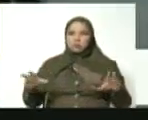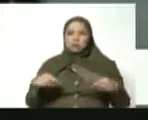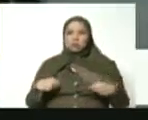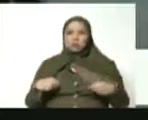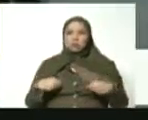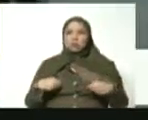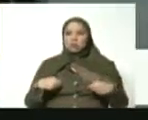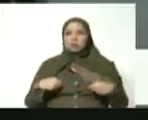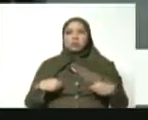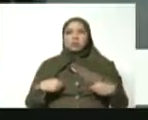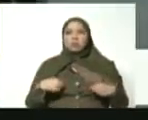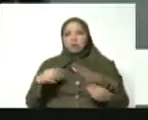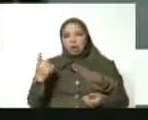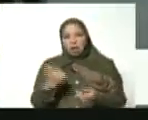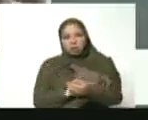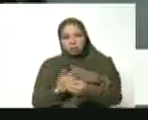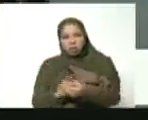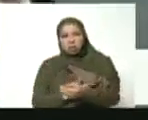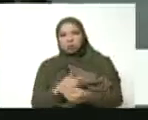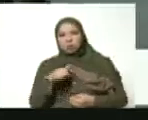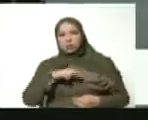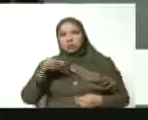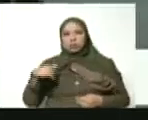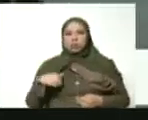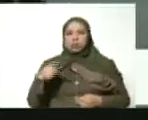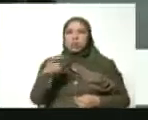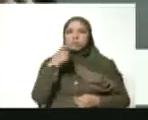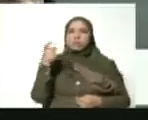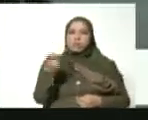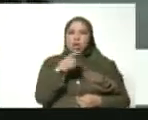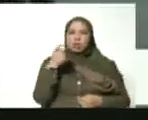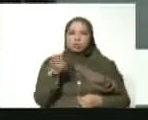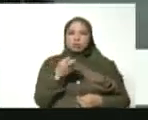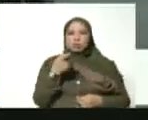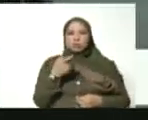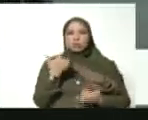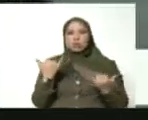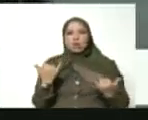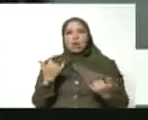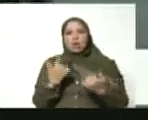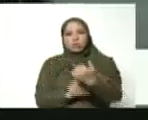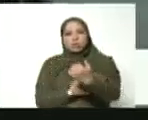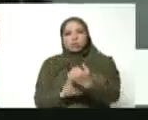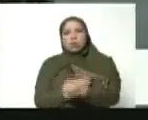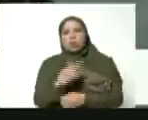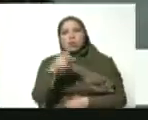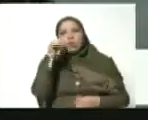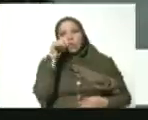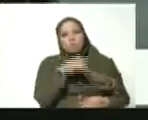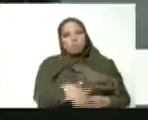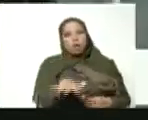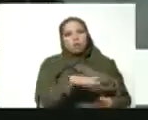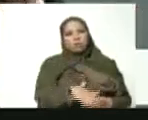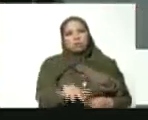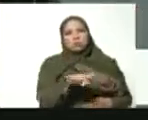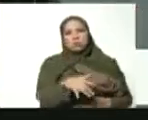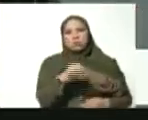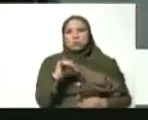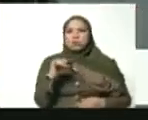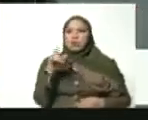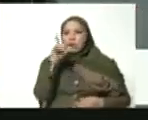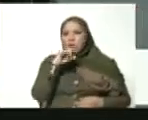a lo que es la armonía. Y aquí nosotros estamos buscando el gran momento armonioso de dos pueblos que se están buscando desde hace